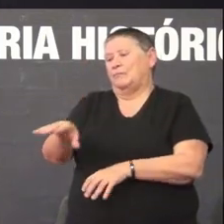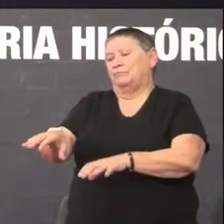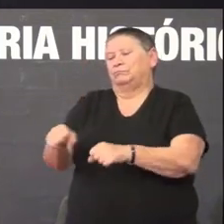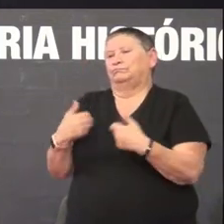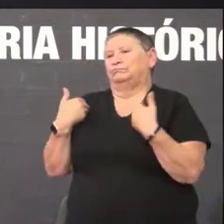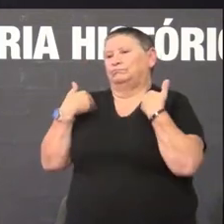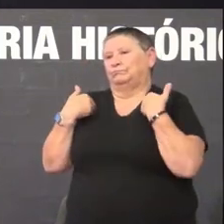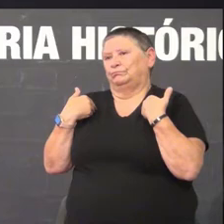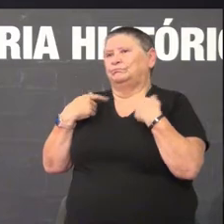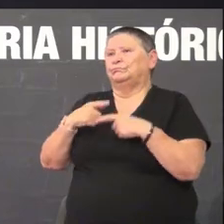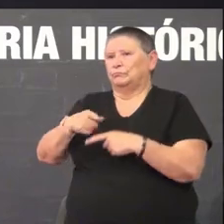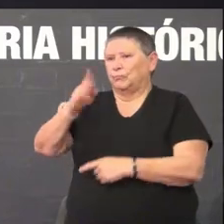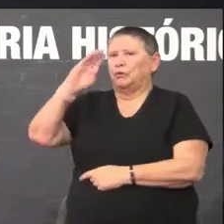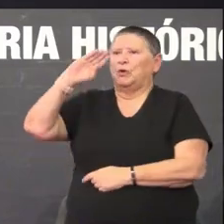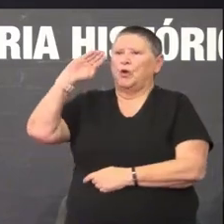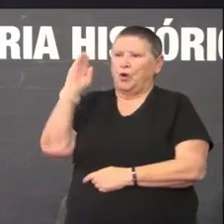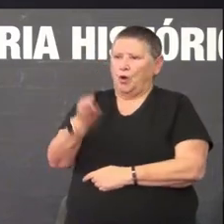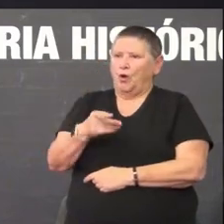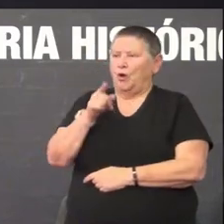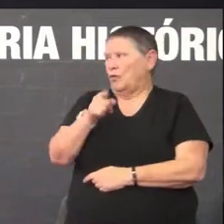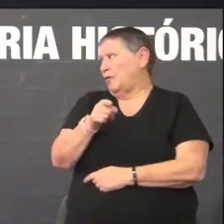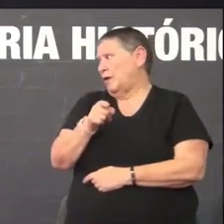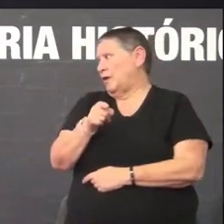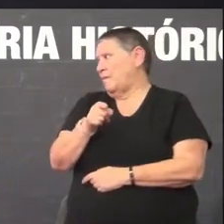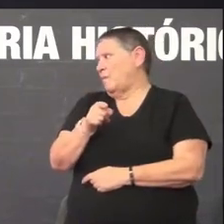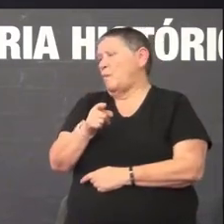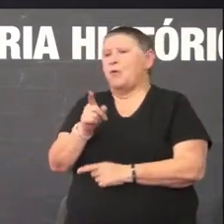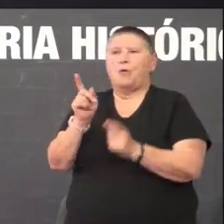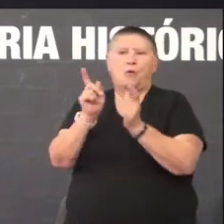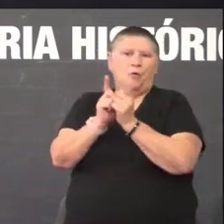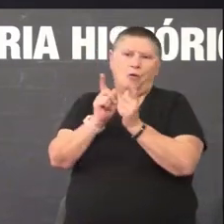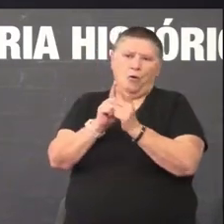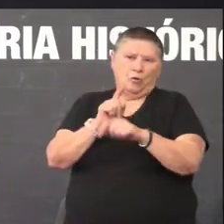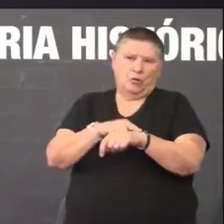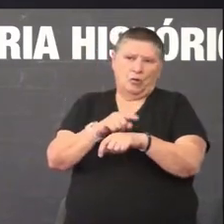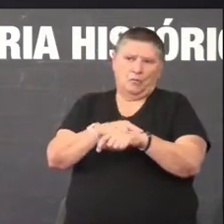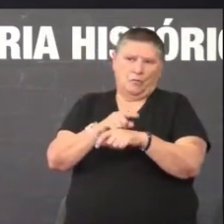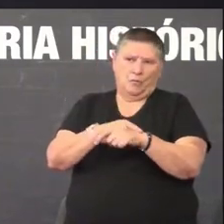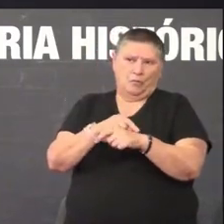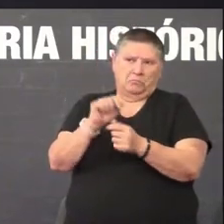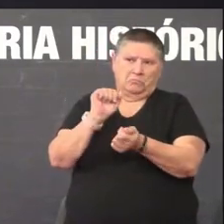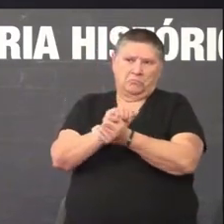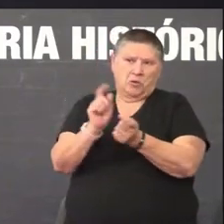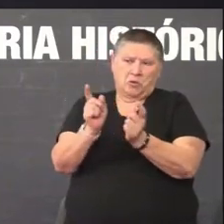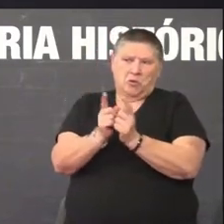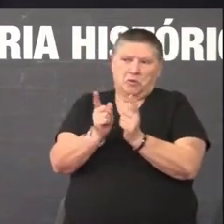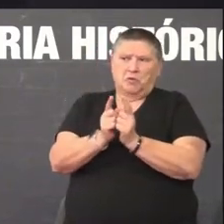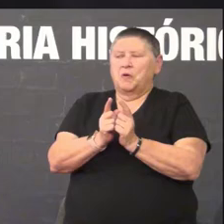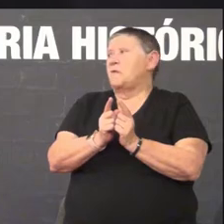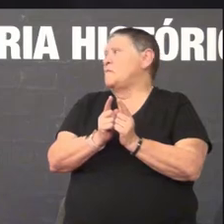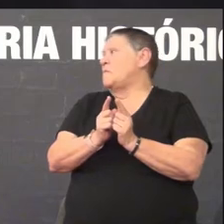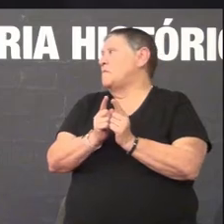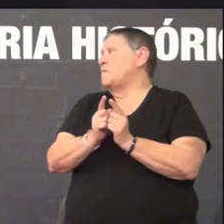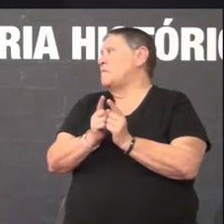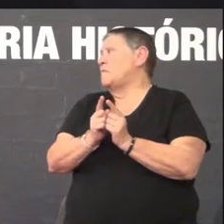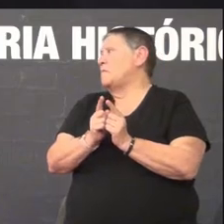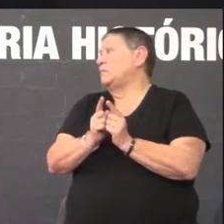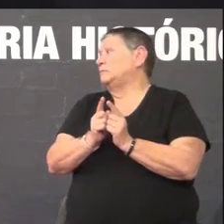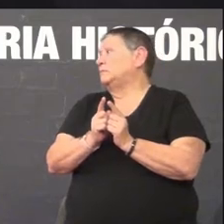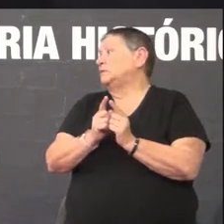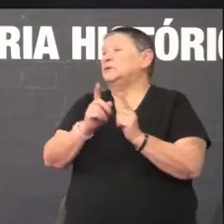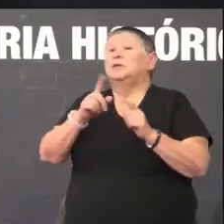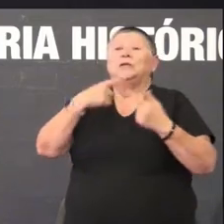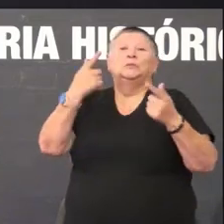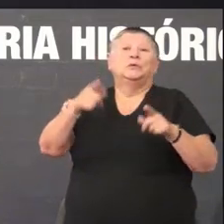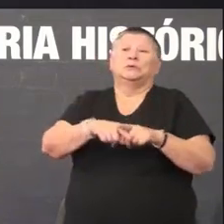una condena. Fue condenado. Muy poco tiempo, pero fue condenado. Con lo cual, digamos, le desprestigian y se